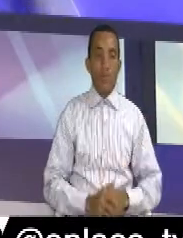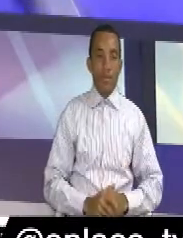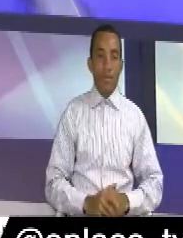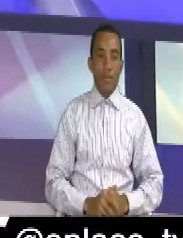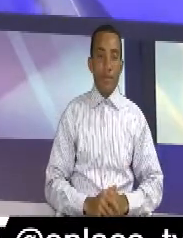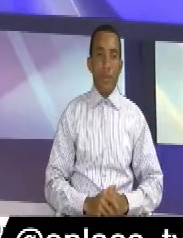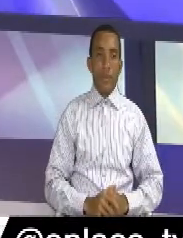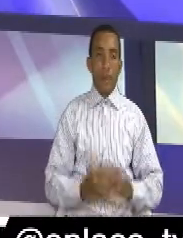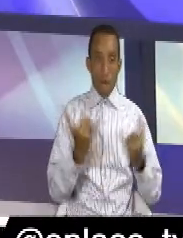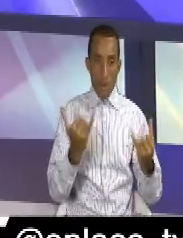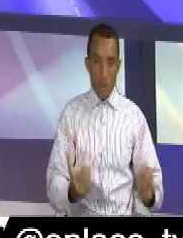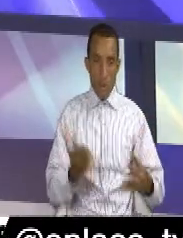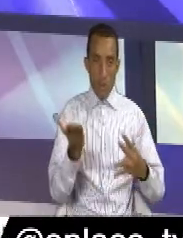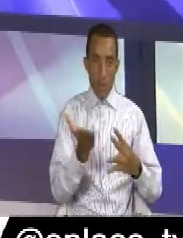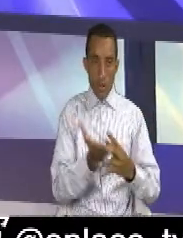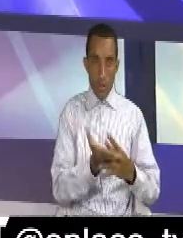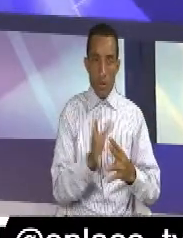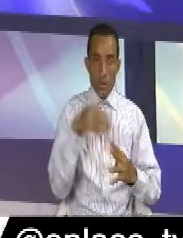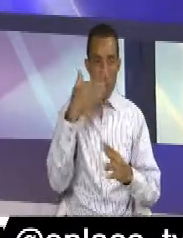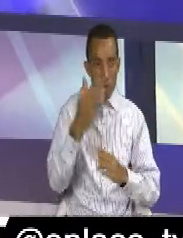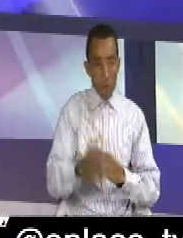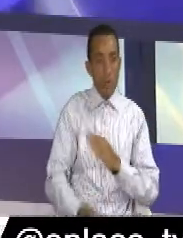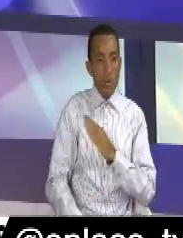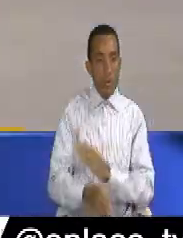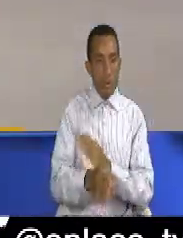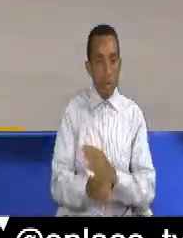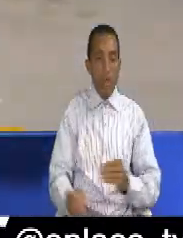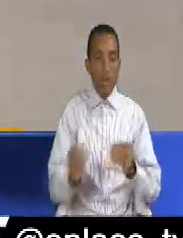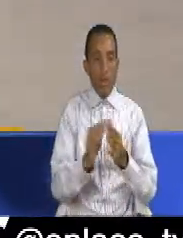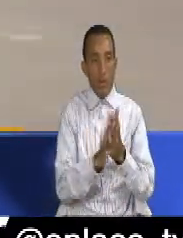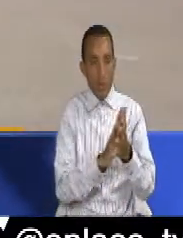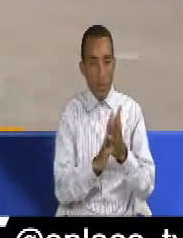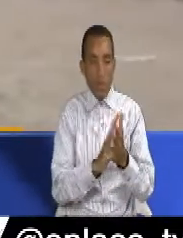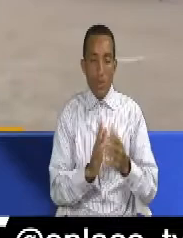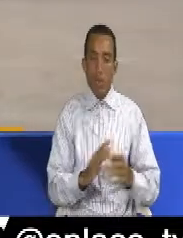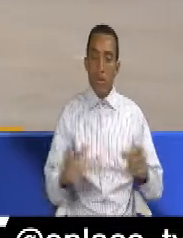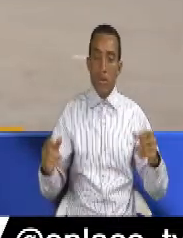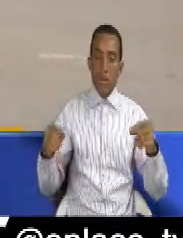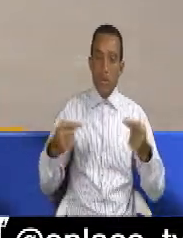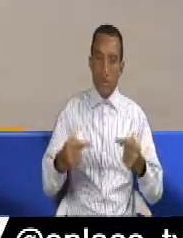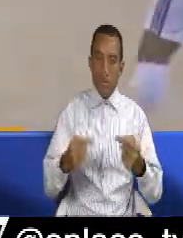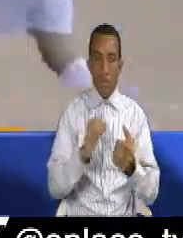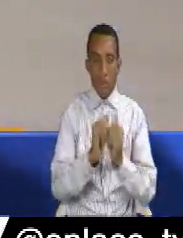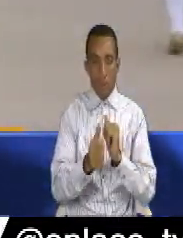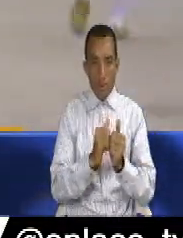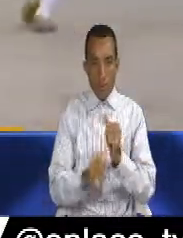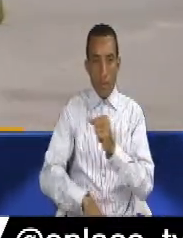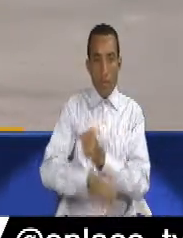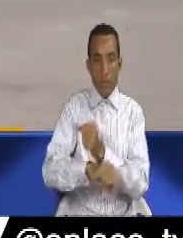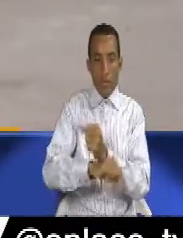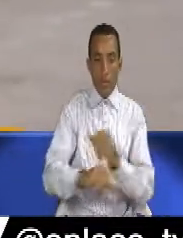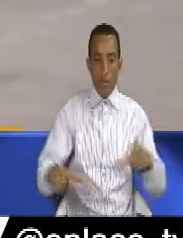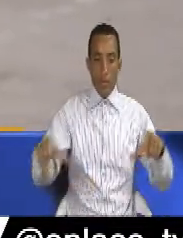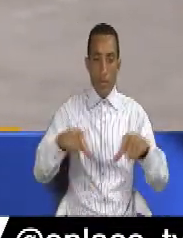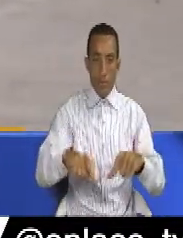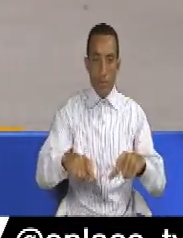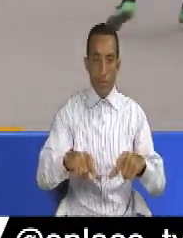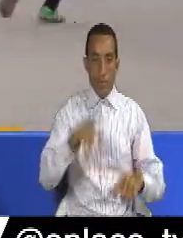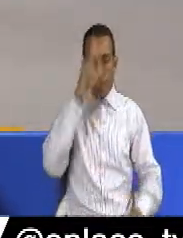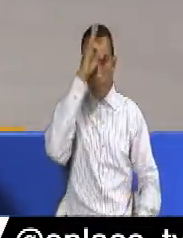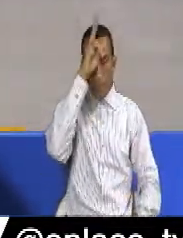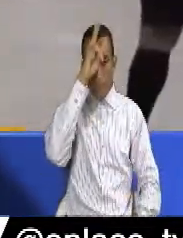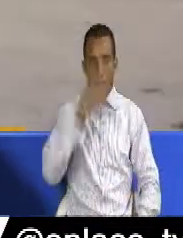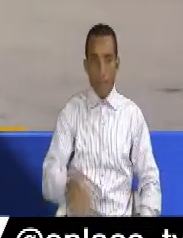Momento de hacer una pausa, pero al regresar tendremos para ustedes información sobre el campeonato de minifútbol que se juega en la cancha del barrio Ciudadela Pipatón. Ya